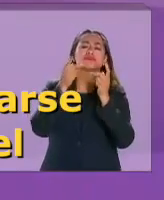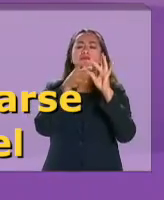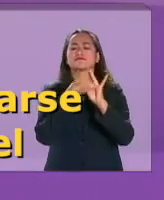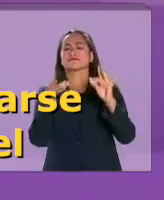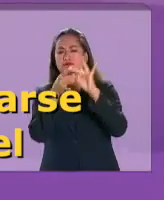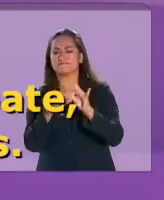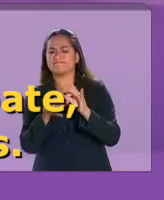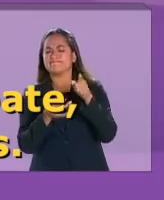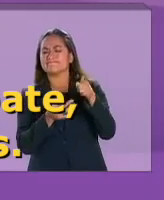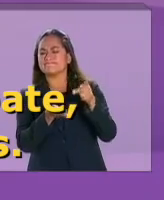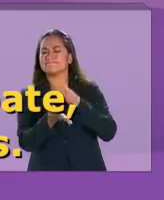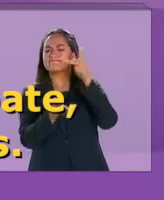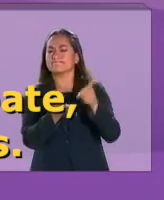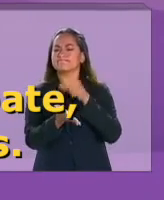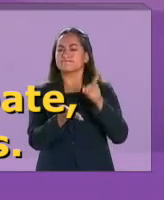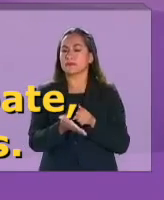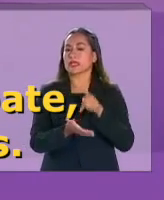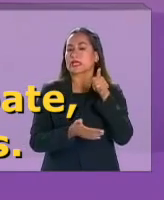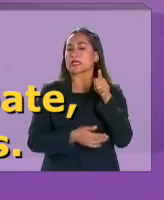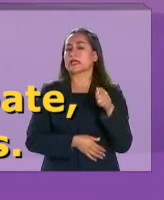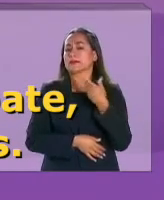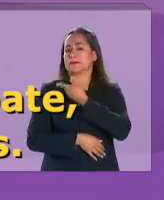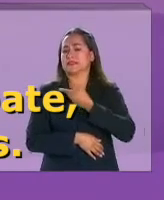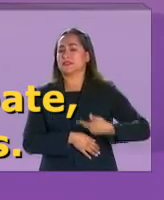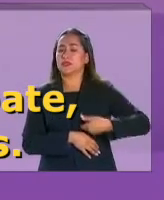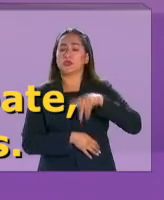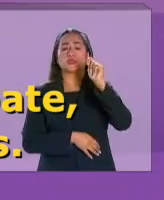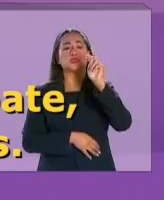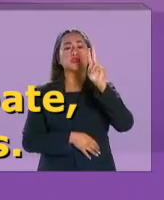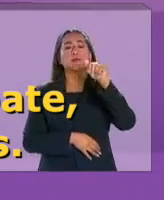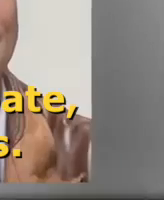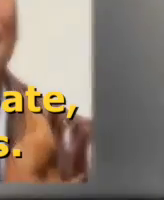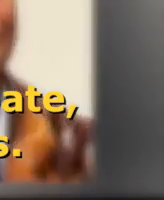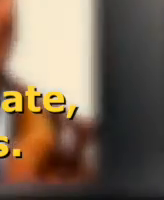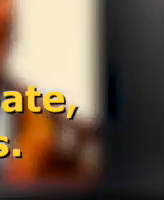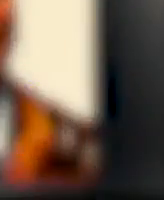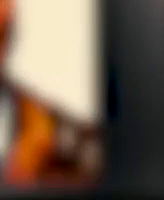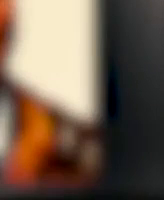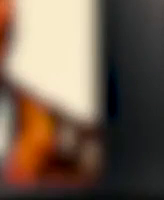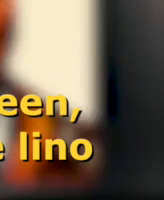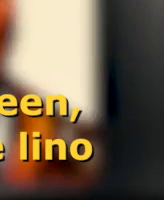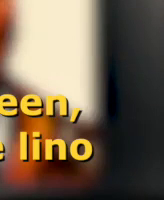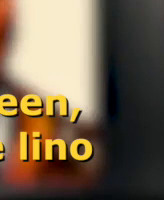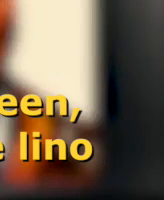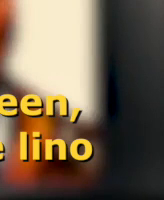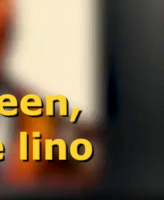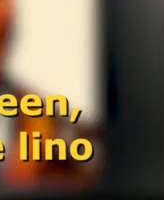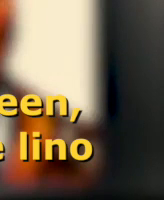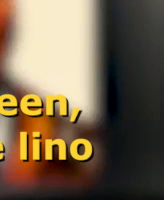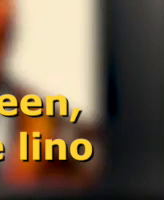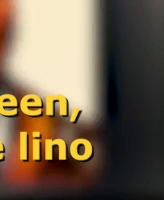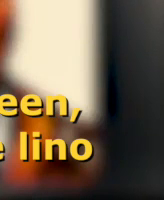también se estableció el compromiso de no ponerse de pie durante el debate y menos cuando esté hablando alguno de ellos sobre la